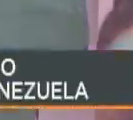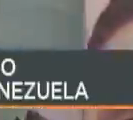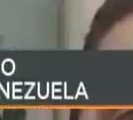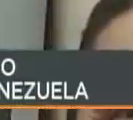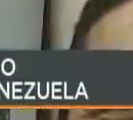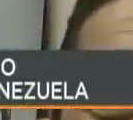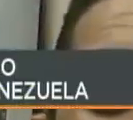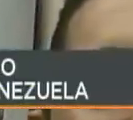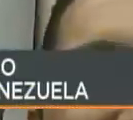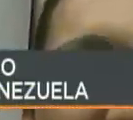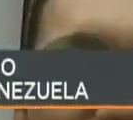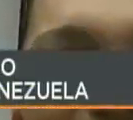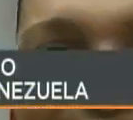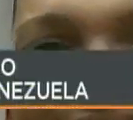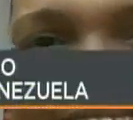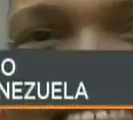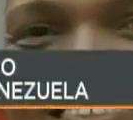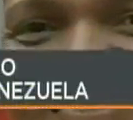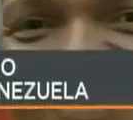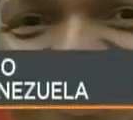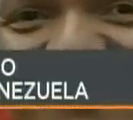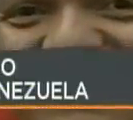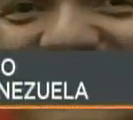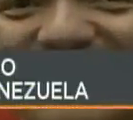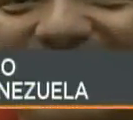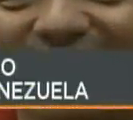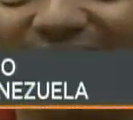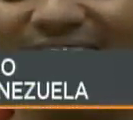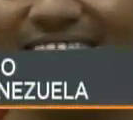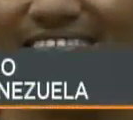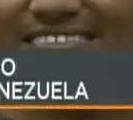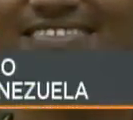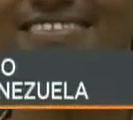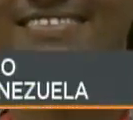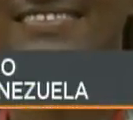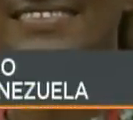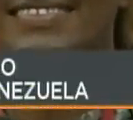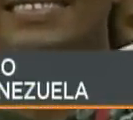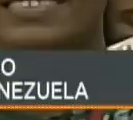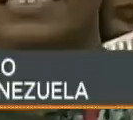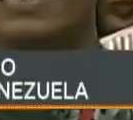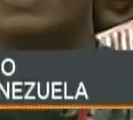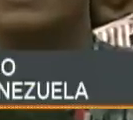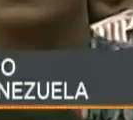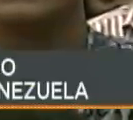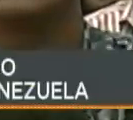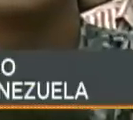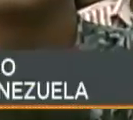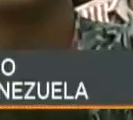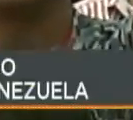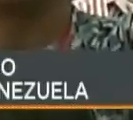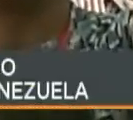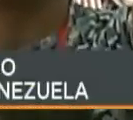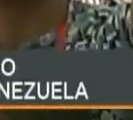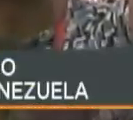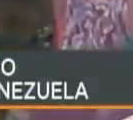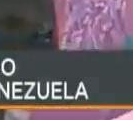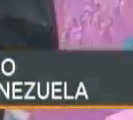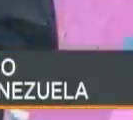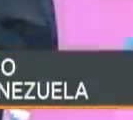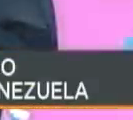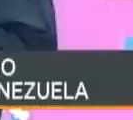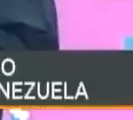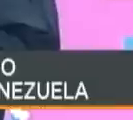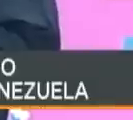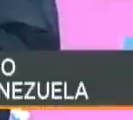adelante, cuando se convoque un congreso para esos temas. Hoy, yo como presidente convoqué un congreso para darle respuestas al país, no